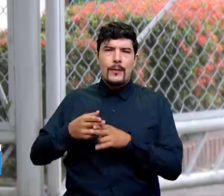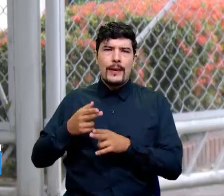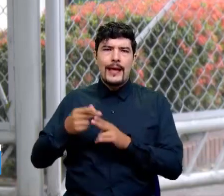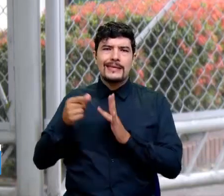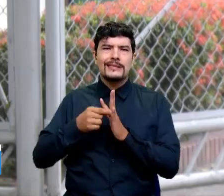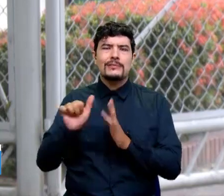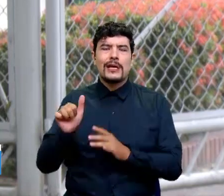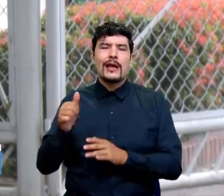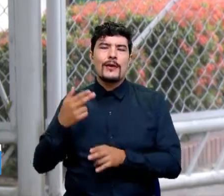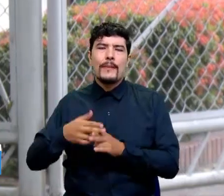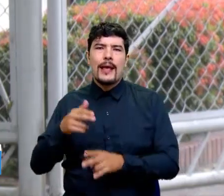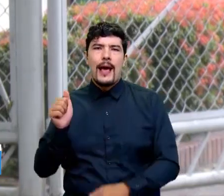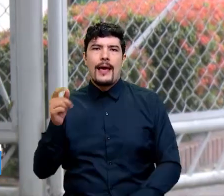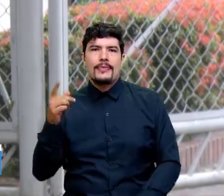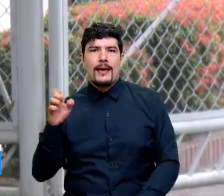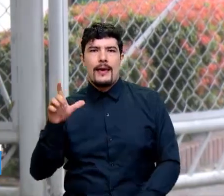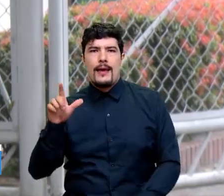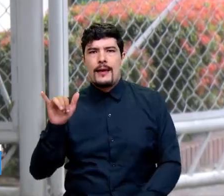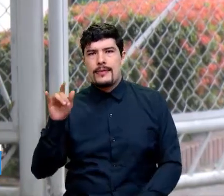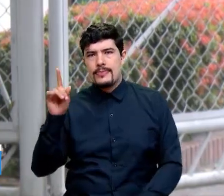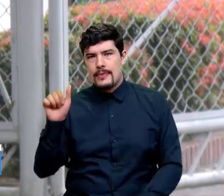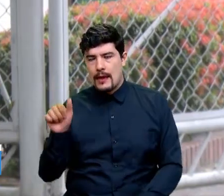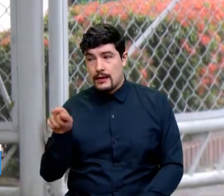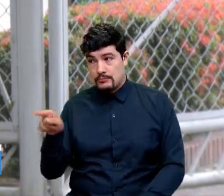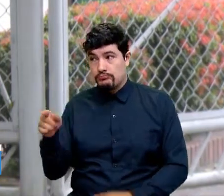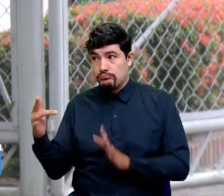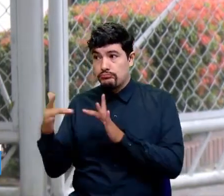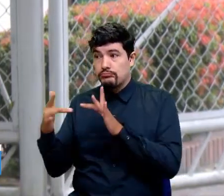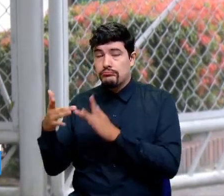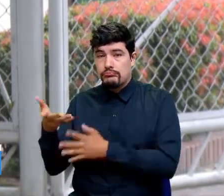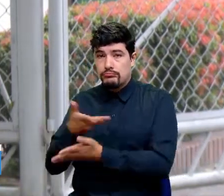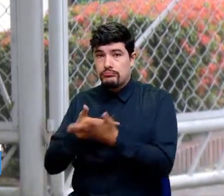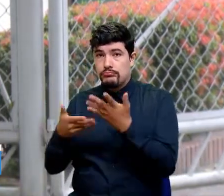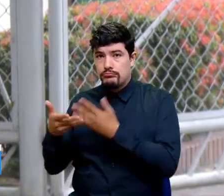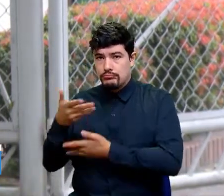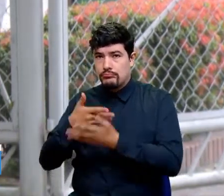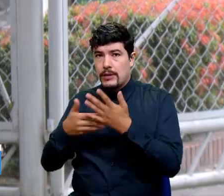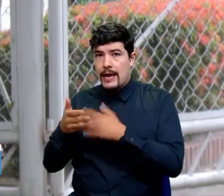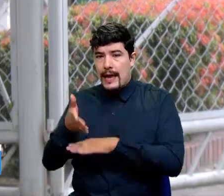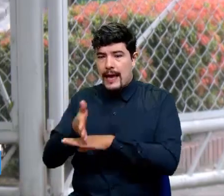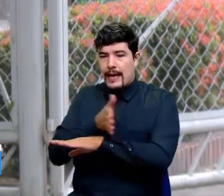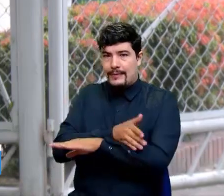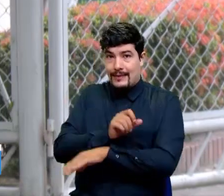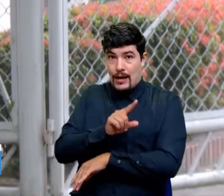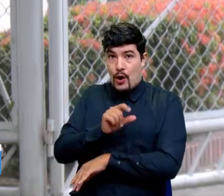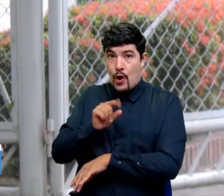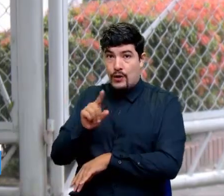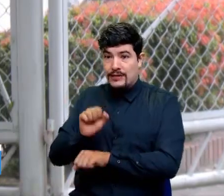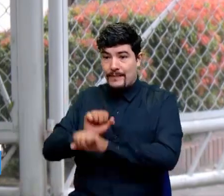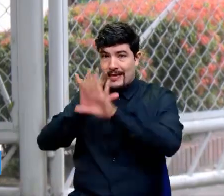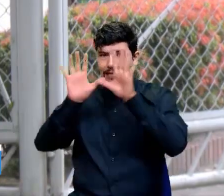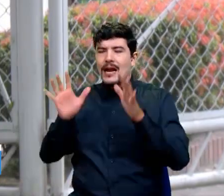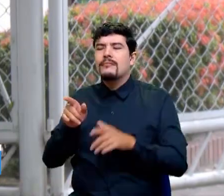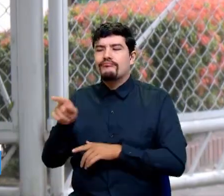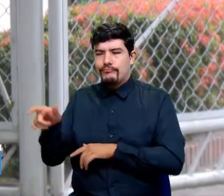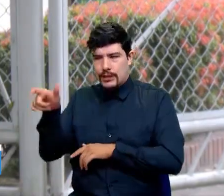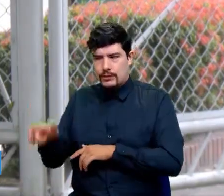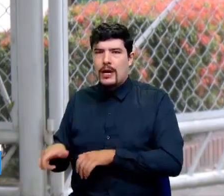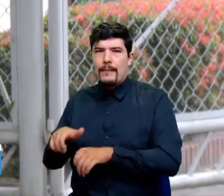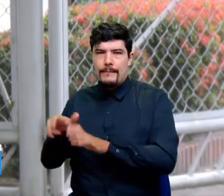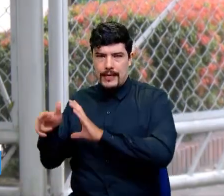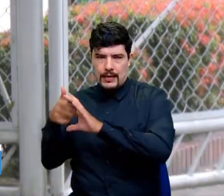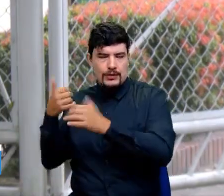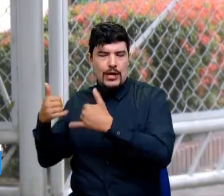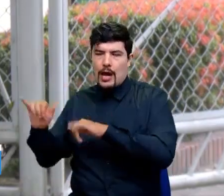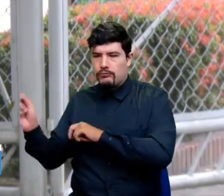quien Oriente Noticias tuvo contacto con ella, y sobre las 11 de la mañana este minero fue trasladado. Nos encontramos nosotros en